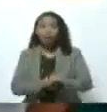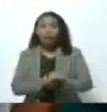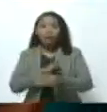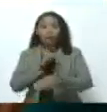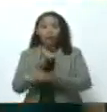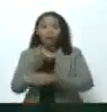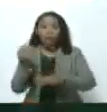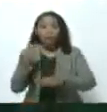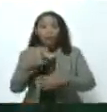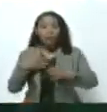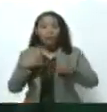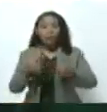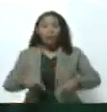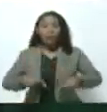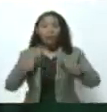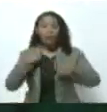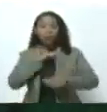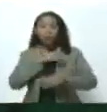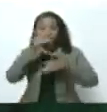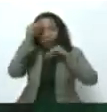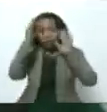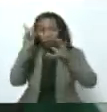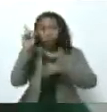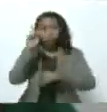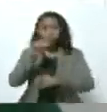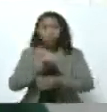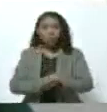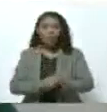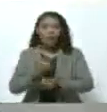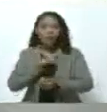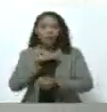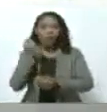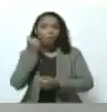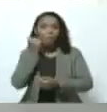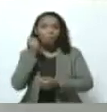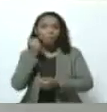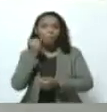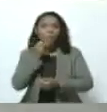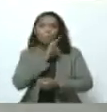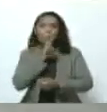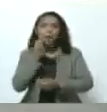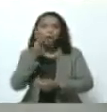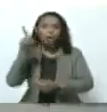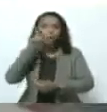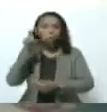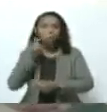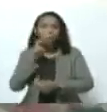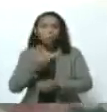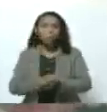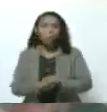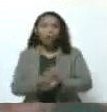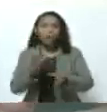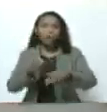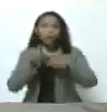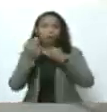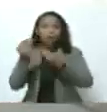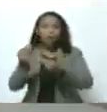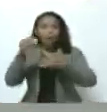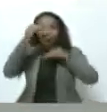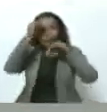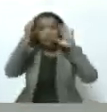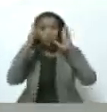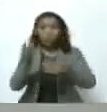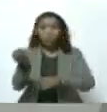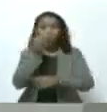salud y traerle vida. Y aquí estamos atendiendo también a nuestras madres embarazadas. Le damos atención